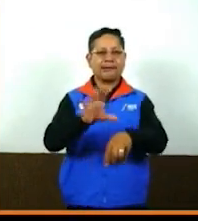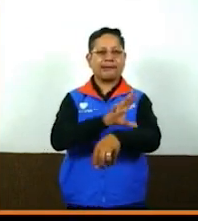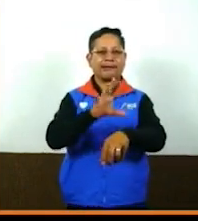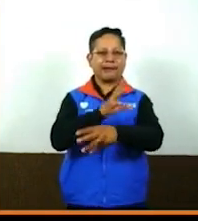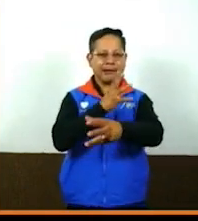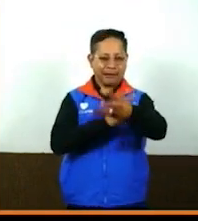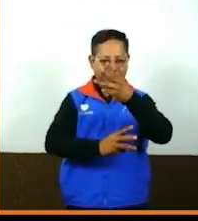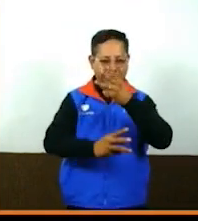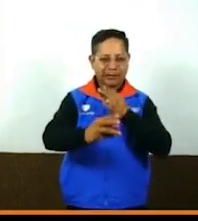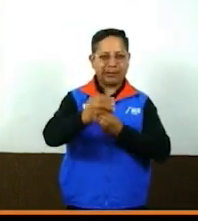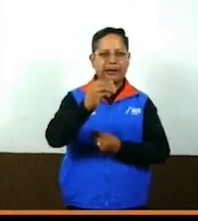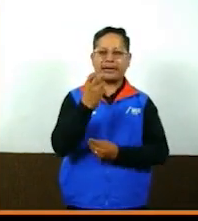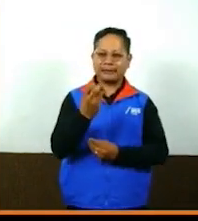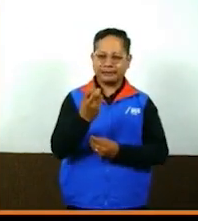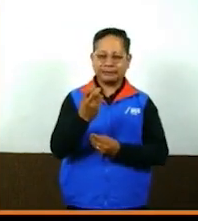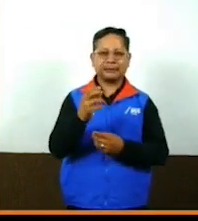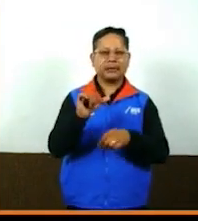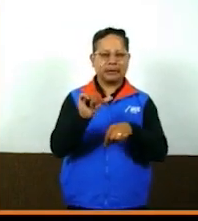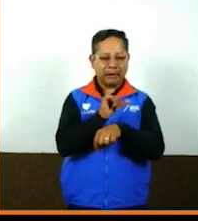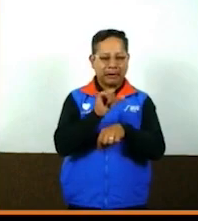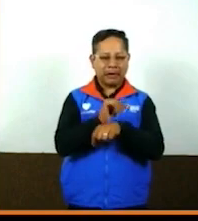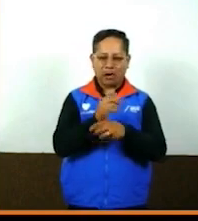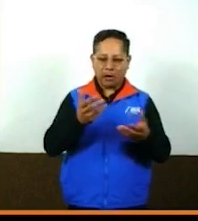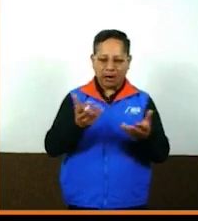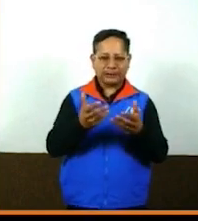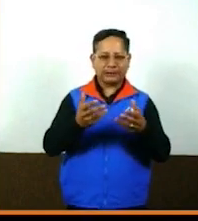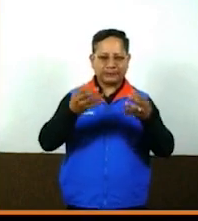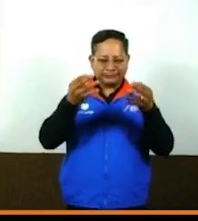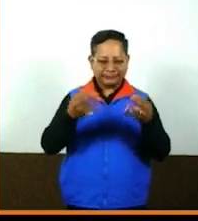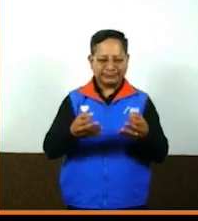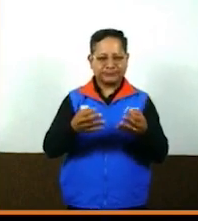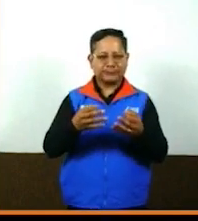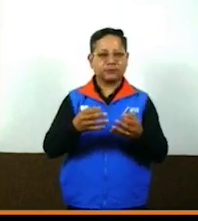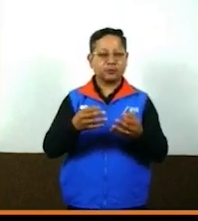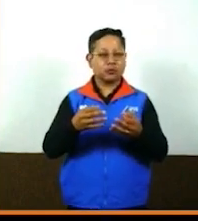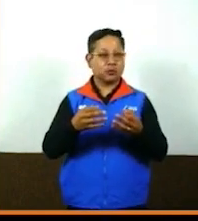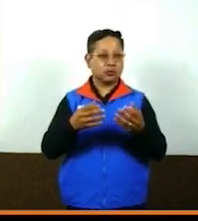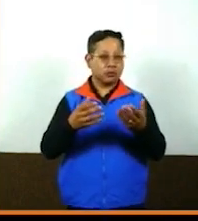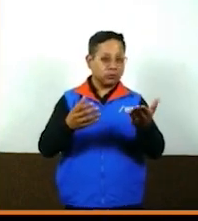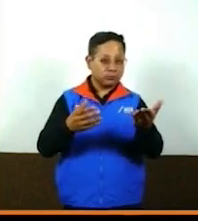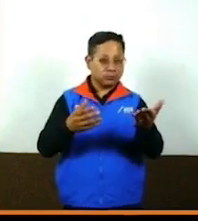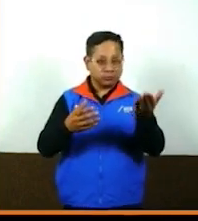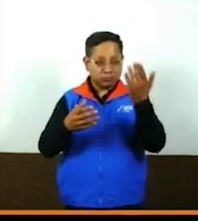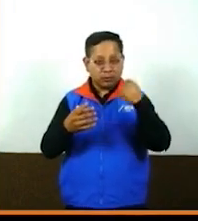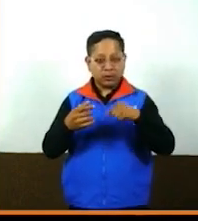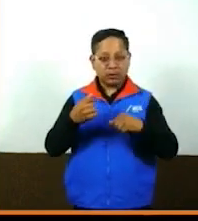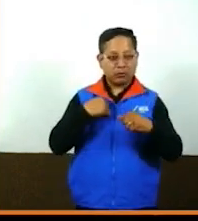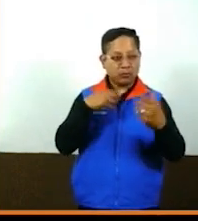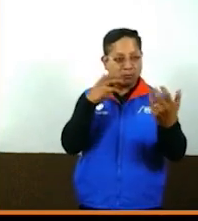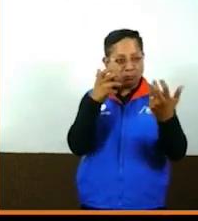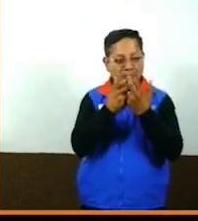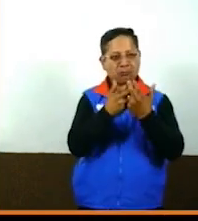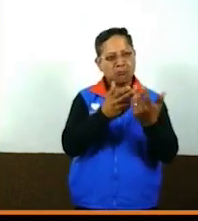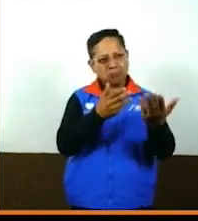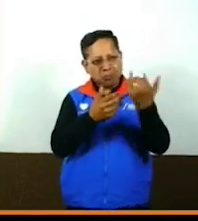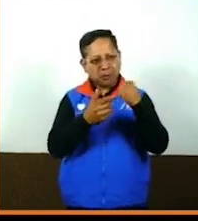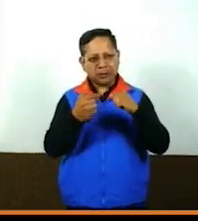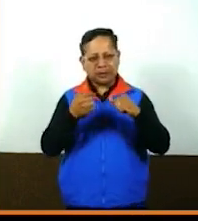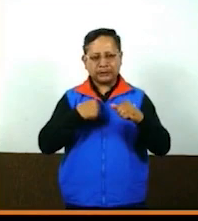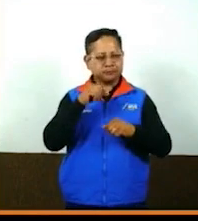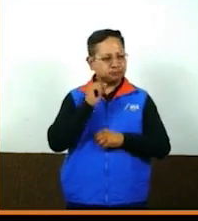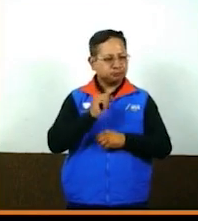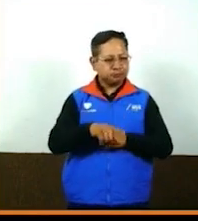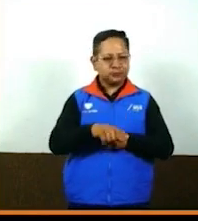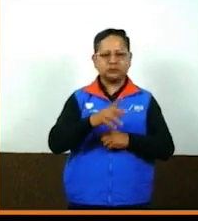un auto de manera sustentable, ¿no? Invitamos a nuestros proveedores que vayan con nuestra estrategia sustentable y